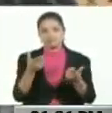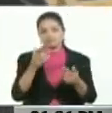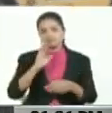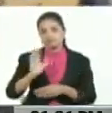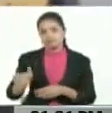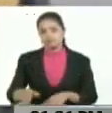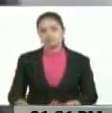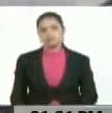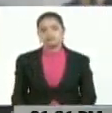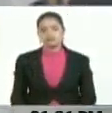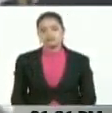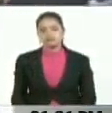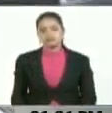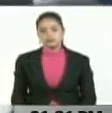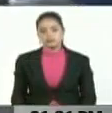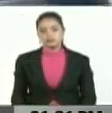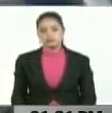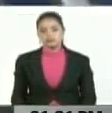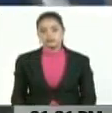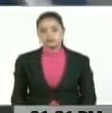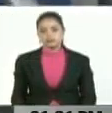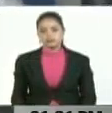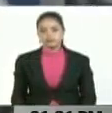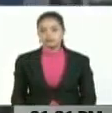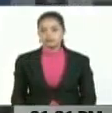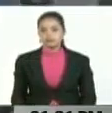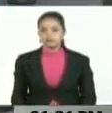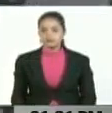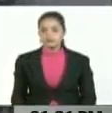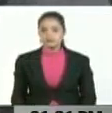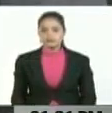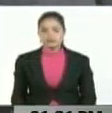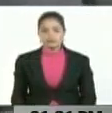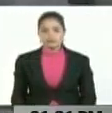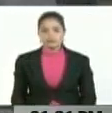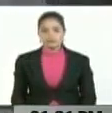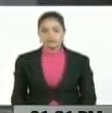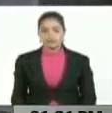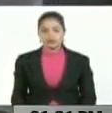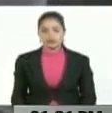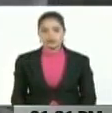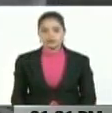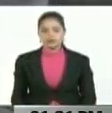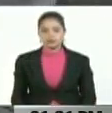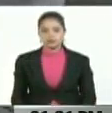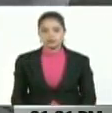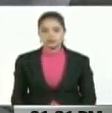autoridades, de los administradores de justicia. También